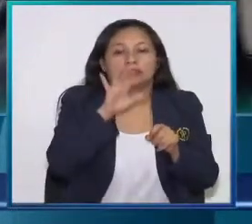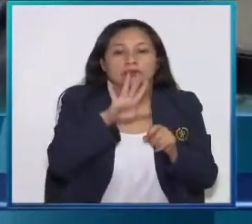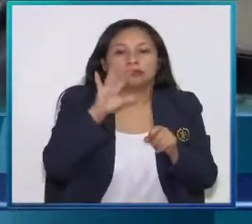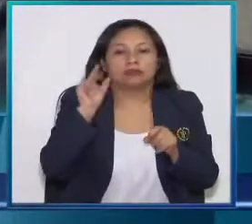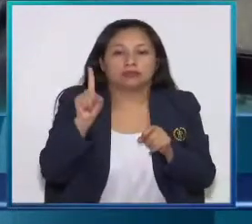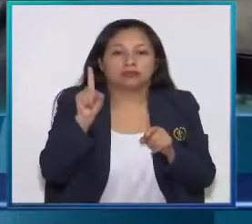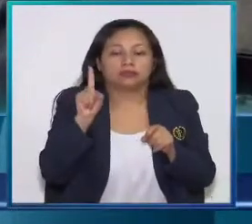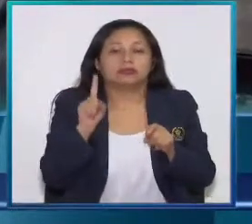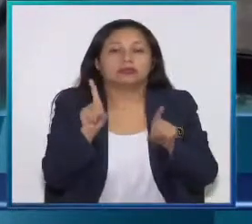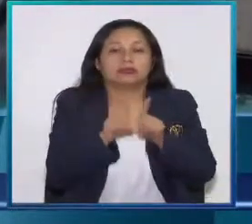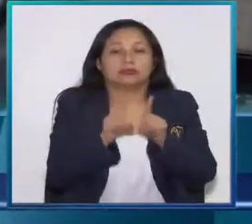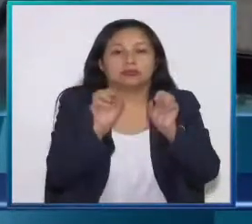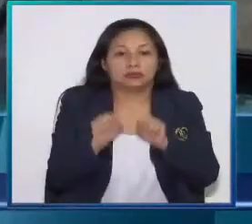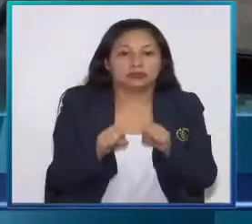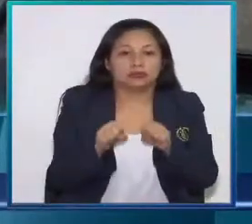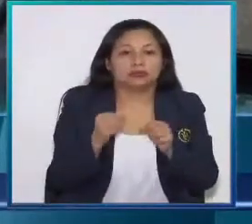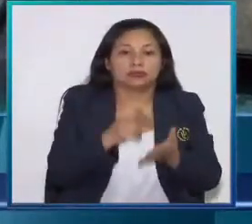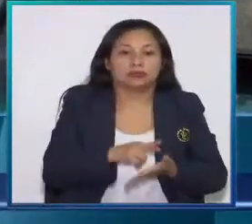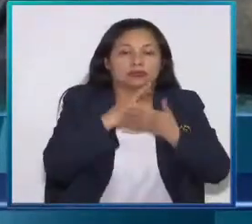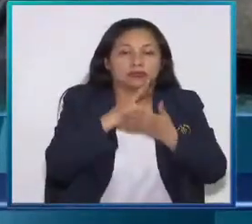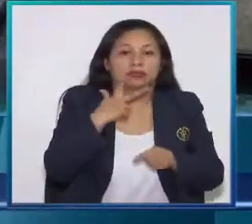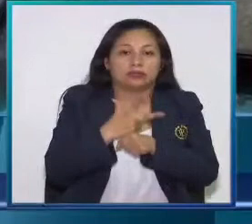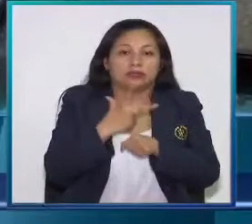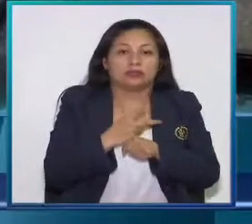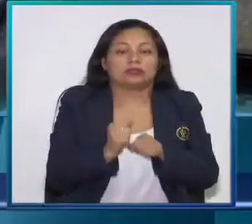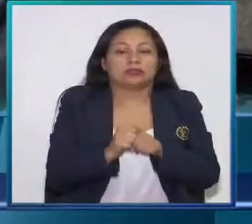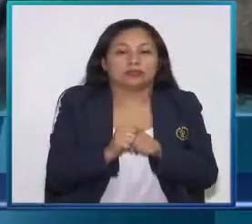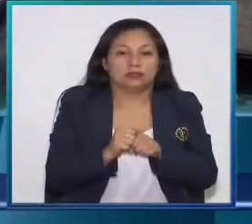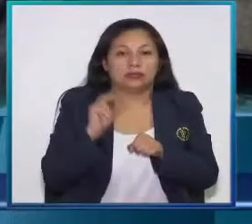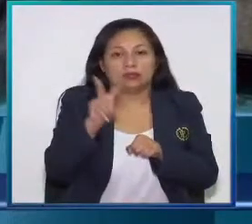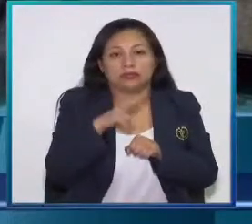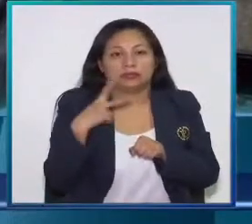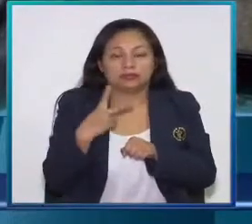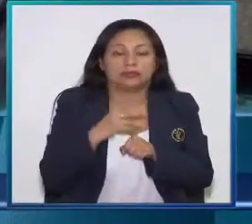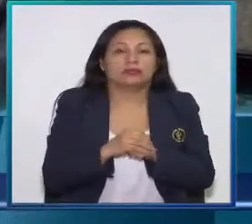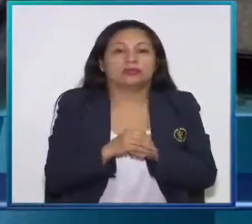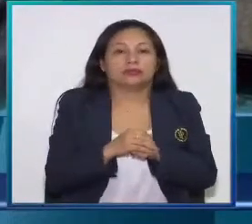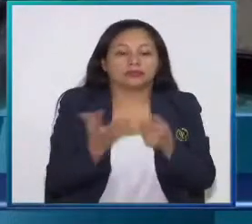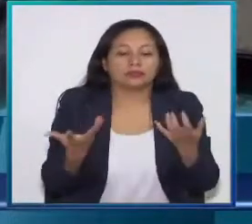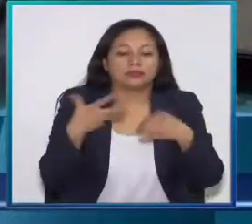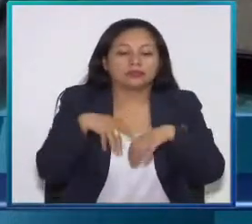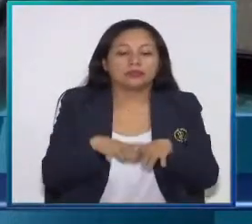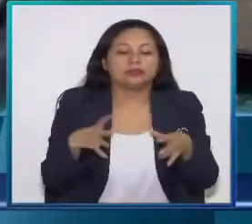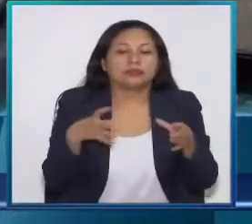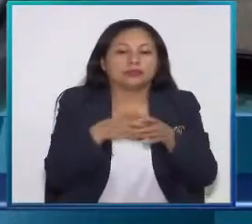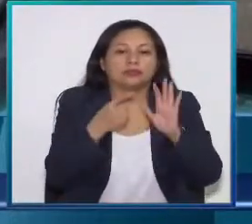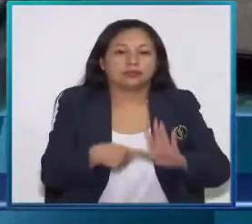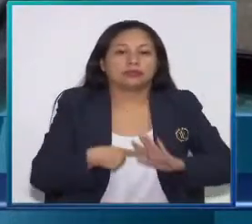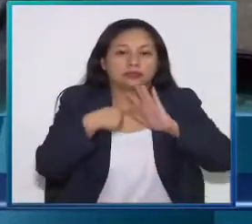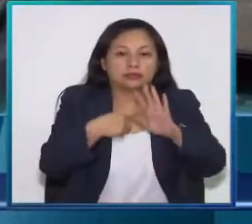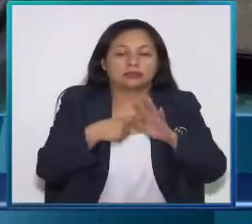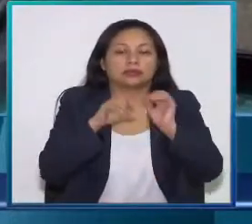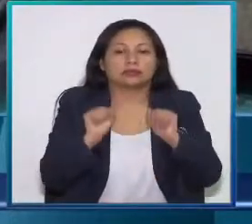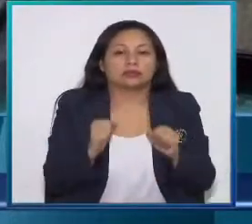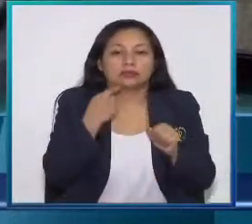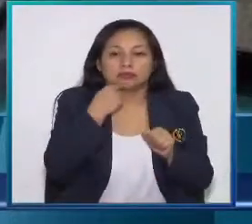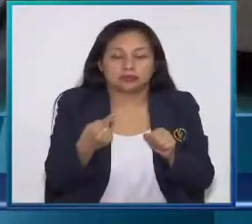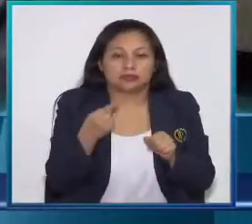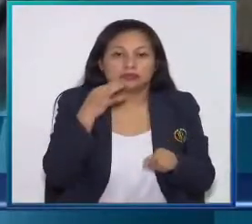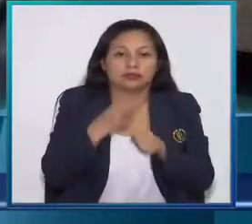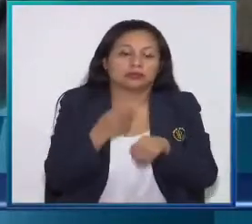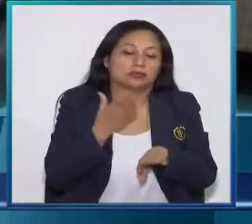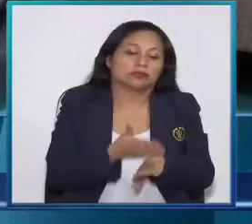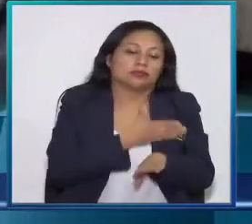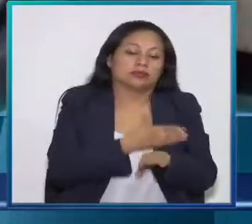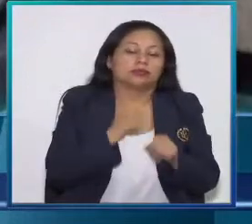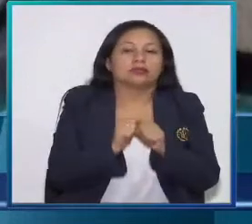de la Constitución Política de la República de Guatemala. Segundo, integrada la Comisión de Postulación a que hace referencia el punto